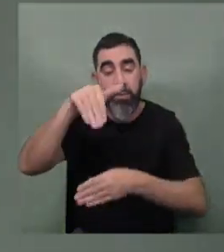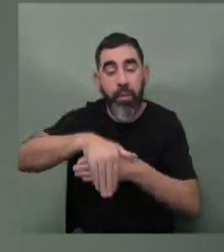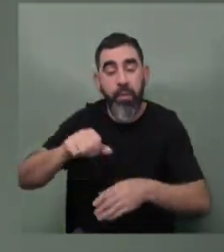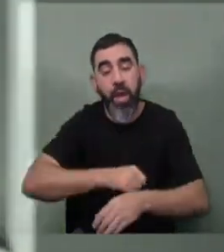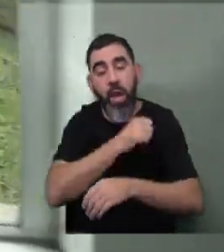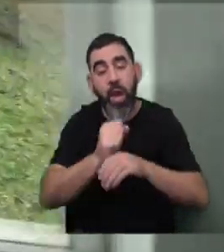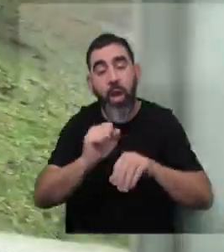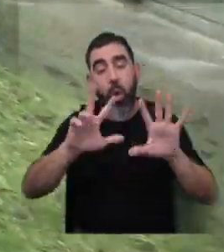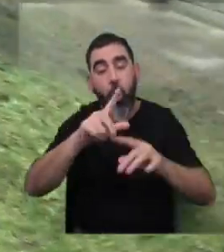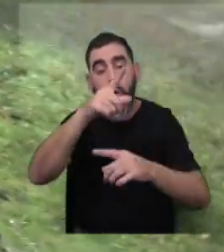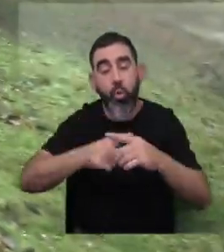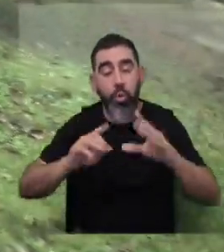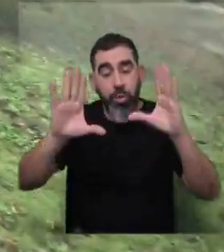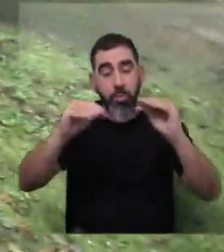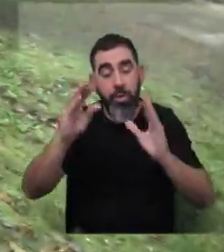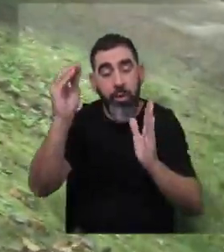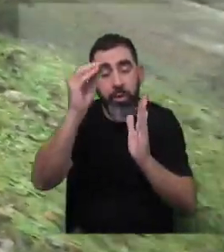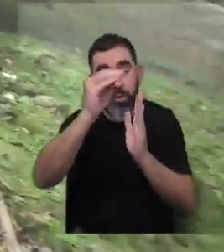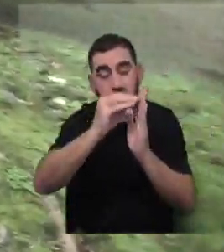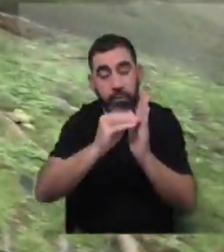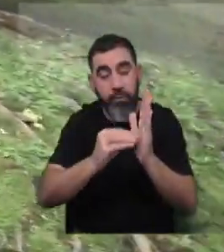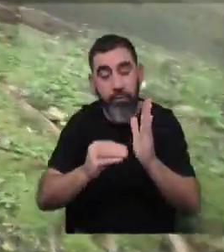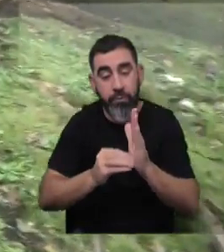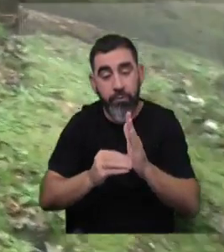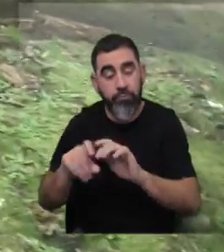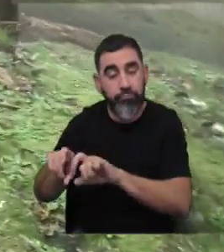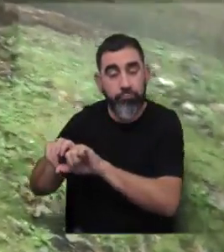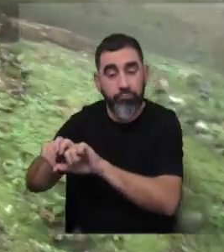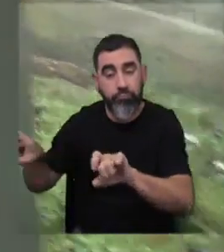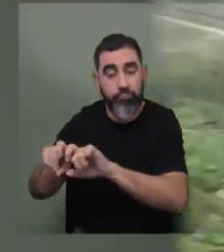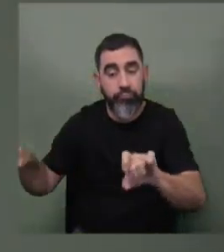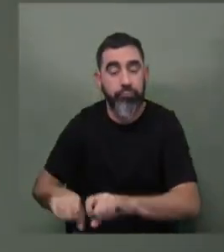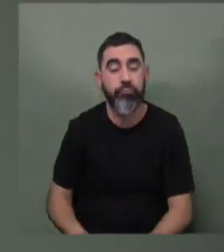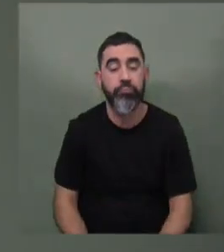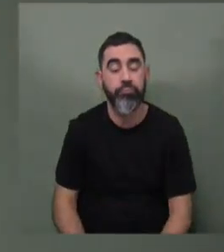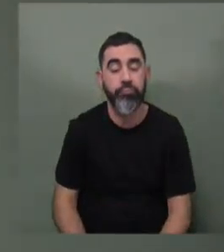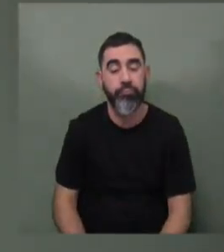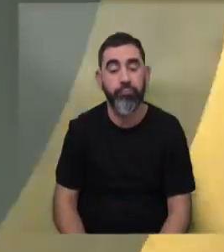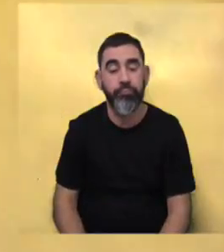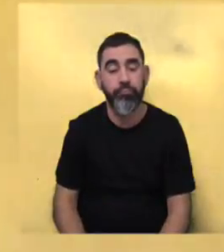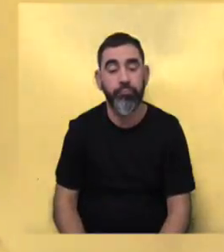20:30 horas. Las inscripciones se realizan en la dirección que vemos en pantalla.